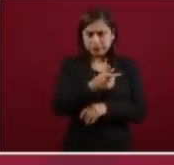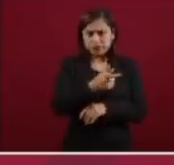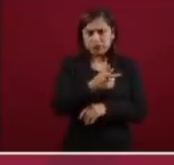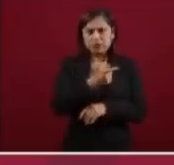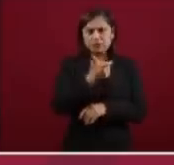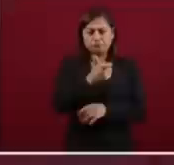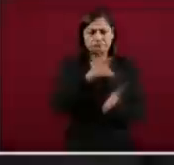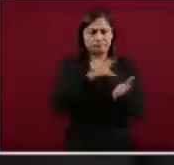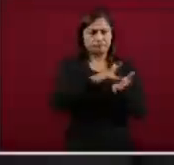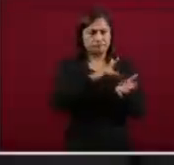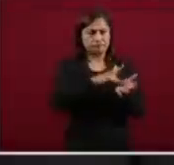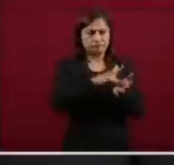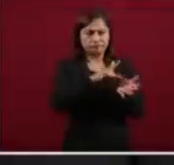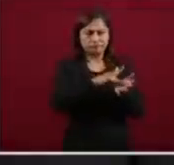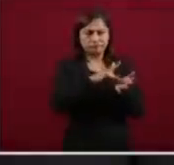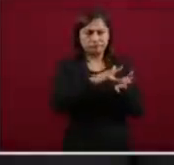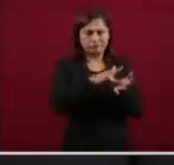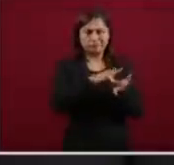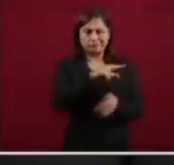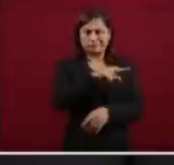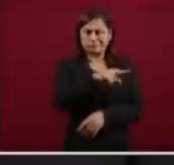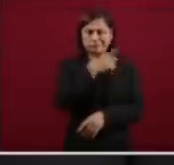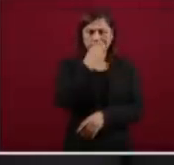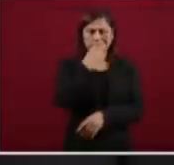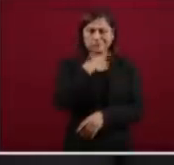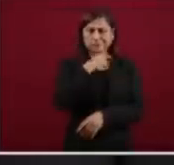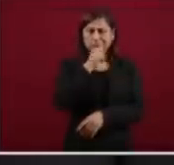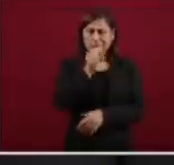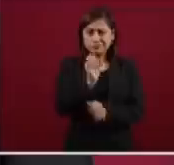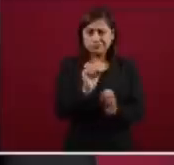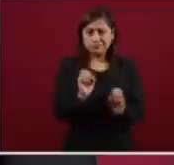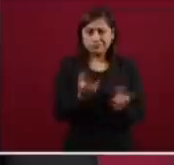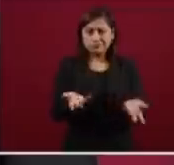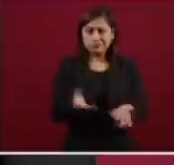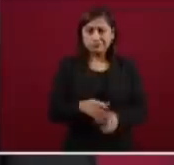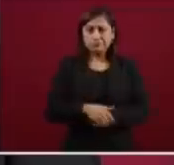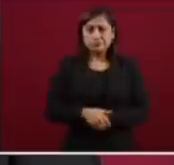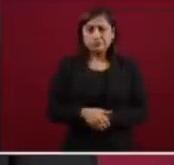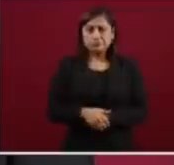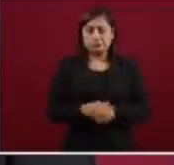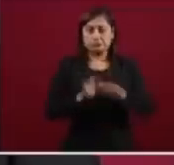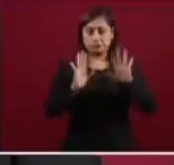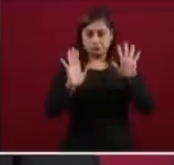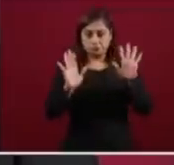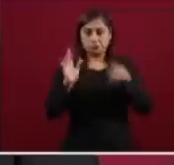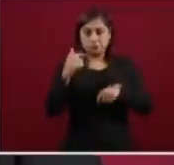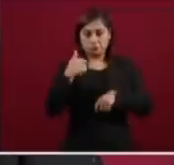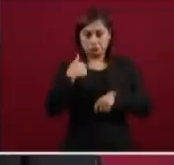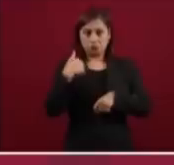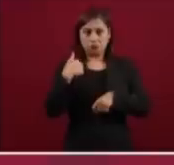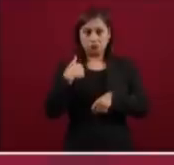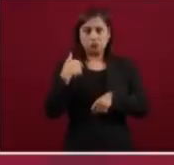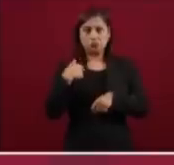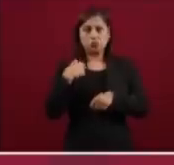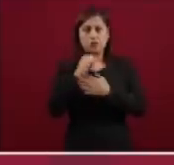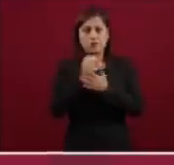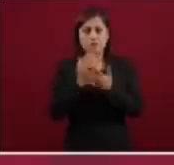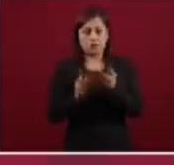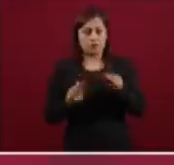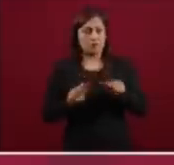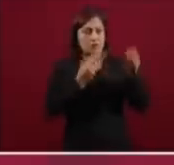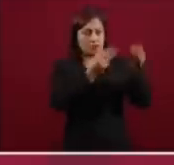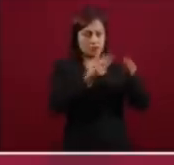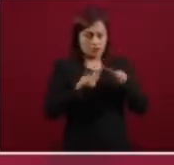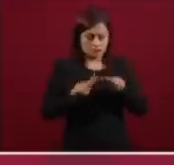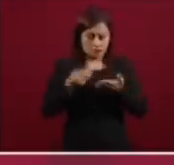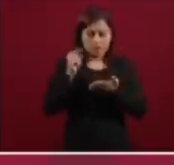apoyos suspensiones tengo la información de que todos los están recibiendo